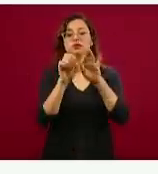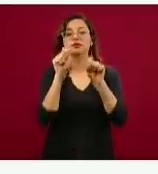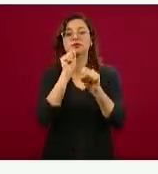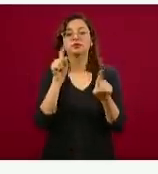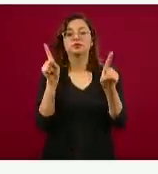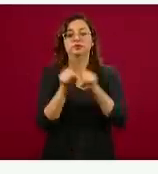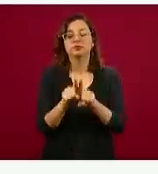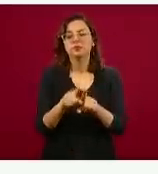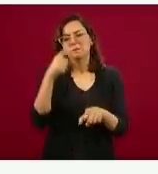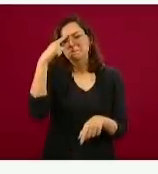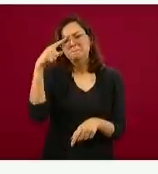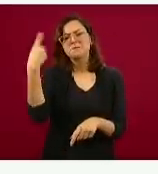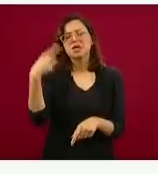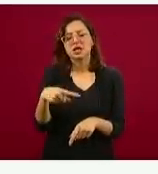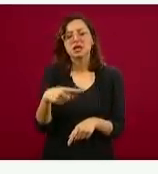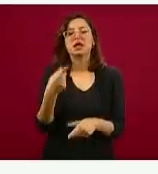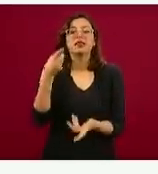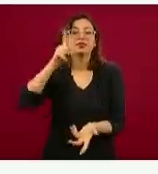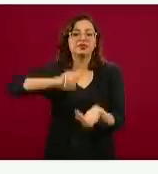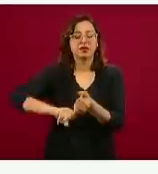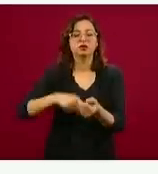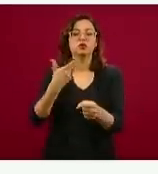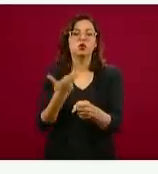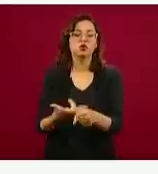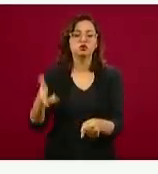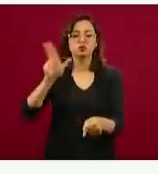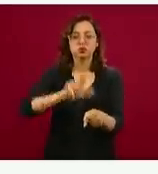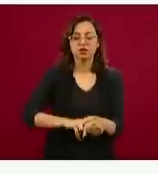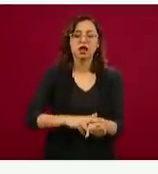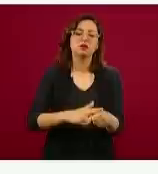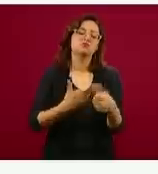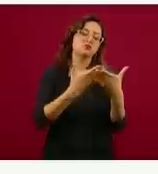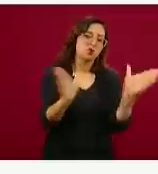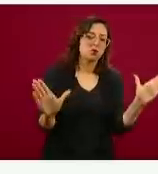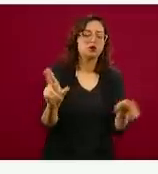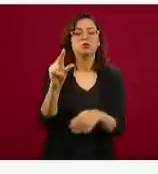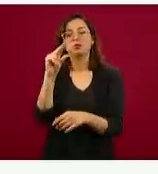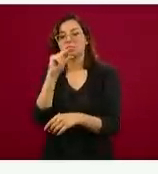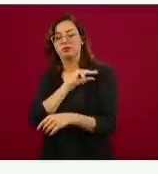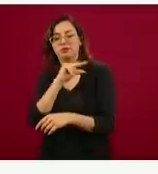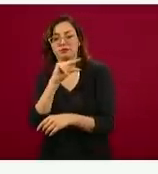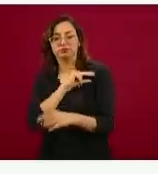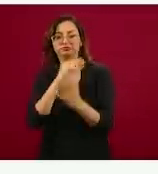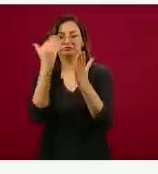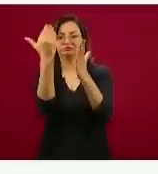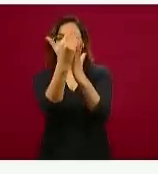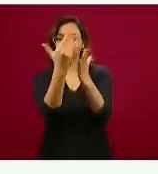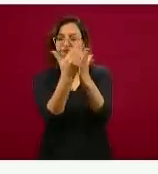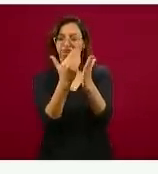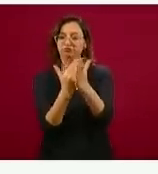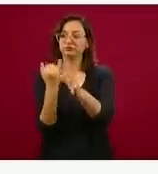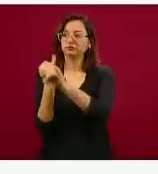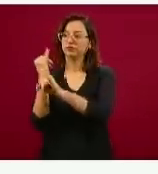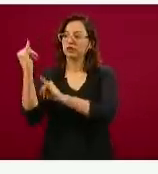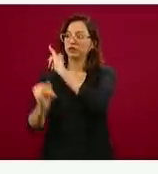que la atención en las unidades de salud, tanto públicas como privadas, se haga con los estándares científicos